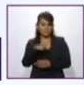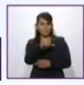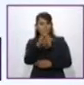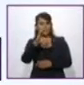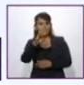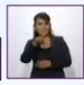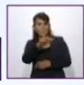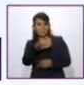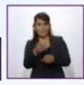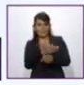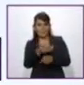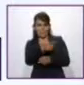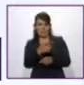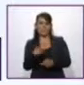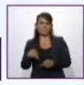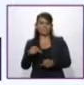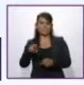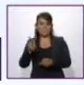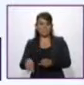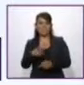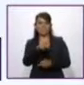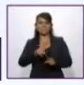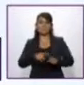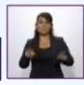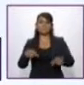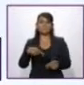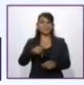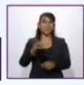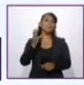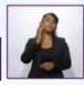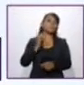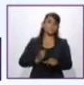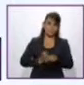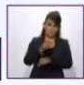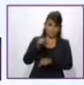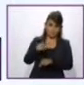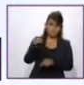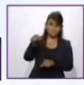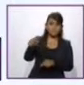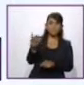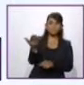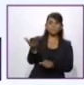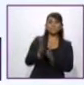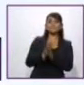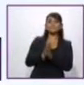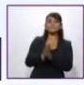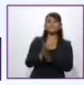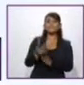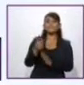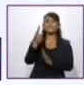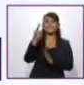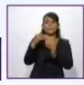servidora gestionará, pedirá la aprobación del Congreso local para un crédito de